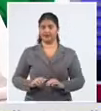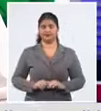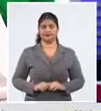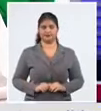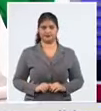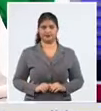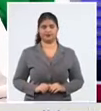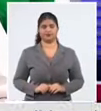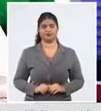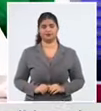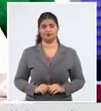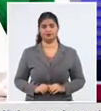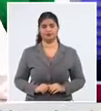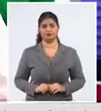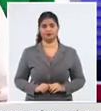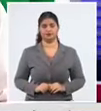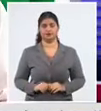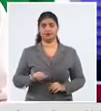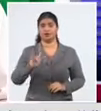De los